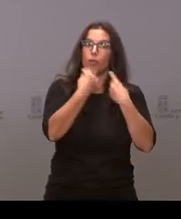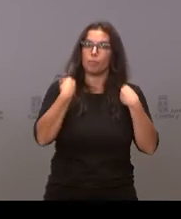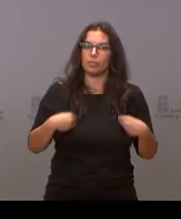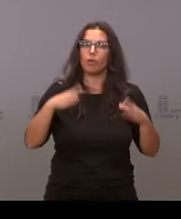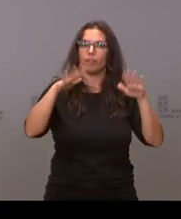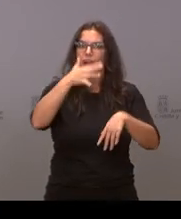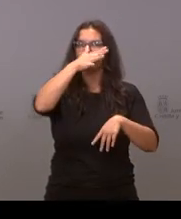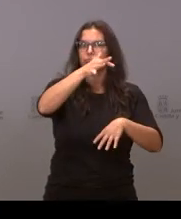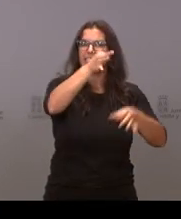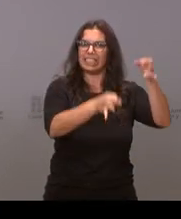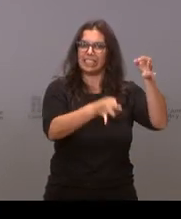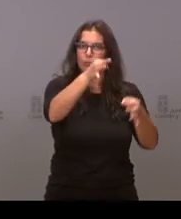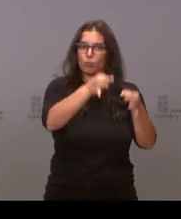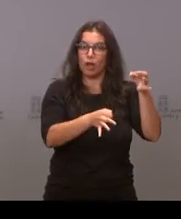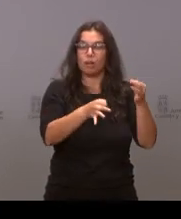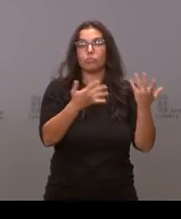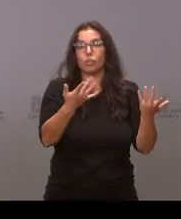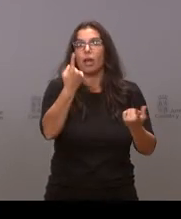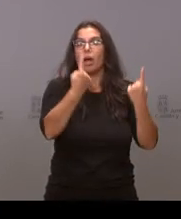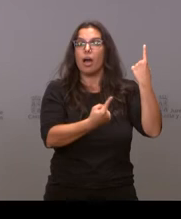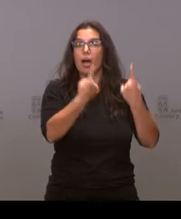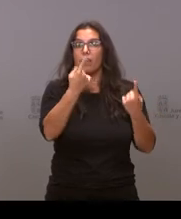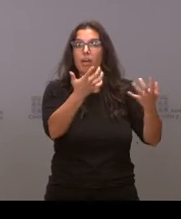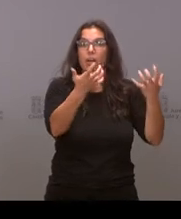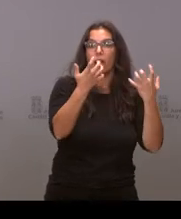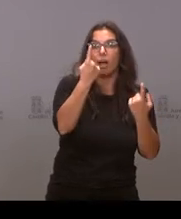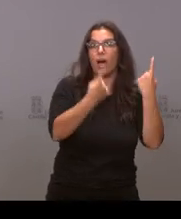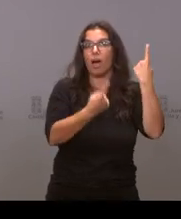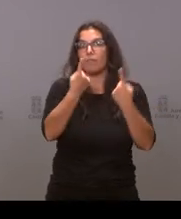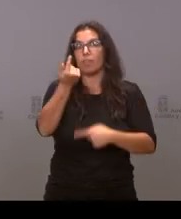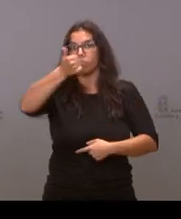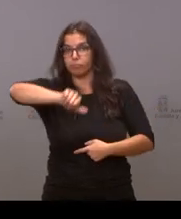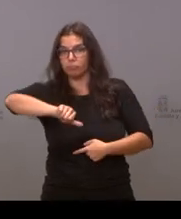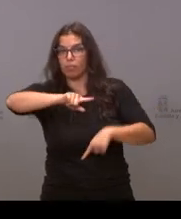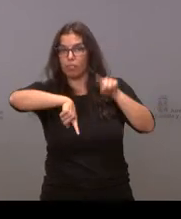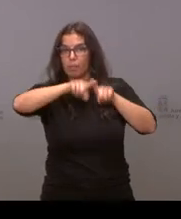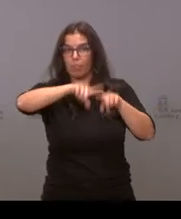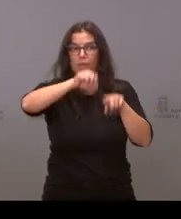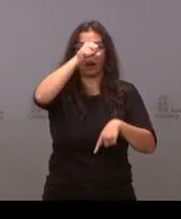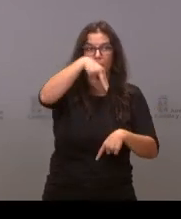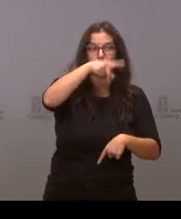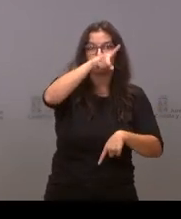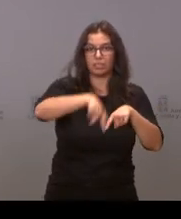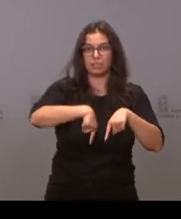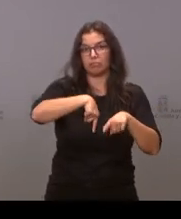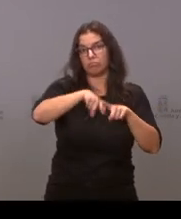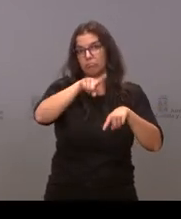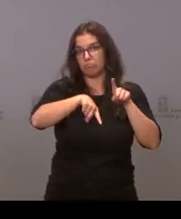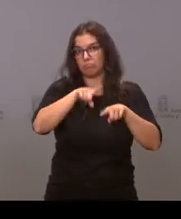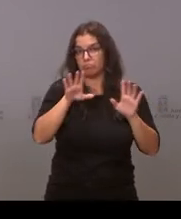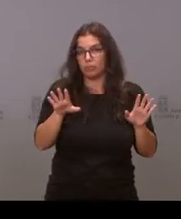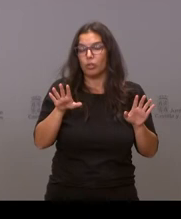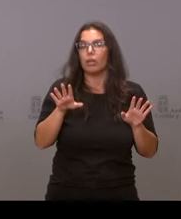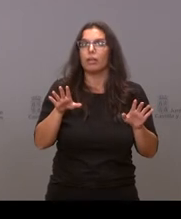que unas veces han ganado y otras veces no han ganado por tanto tengamos yo creo